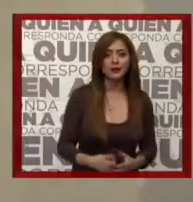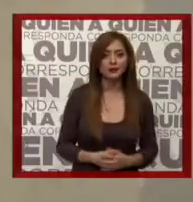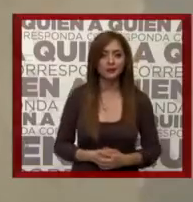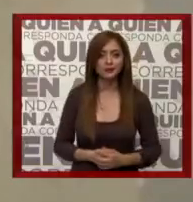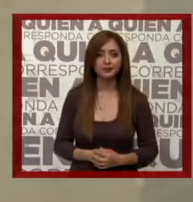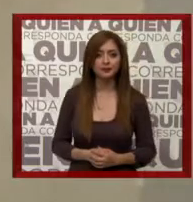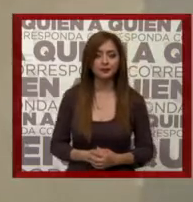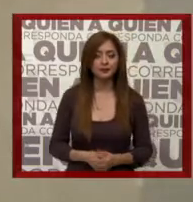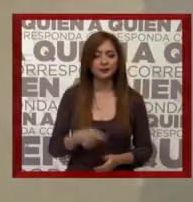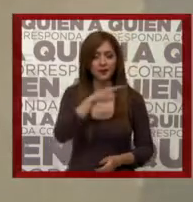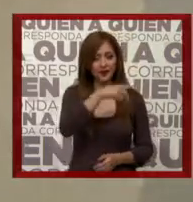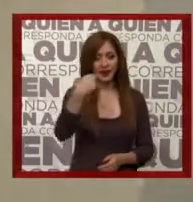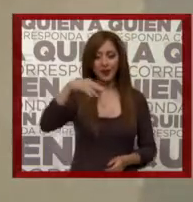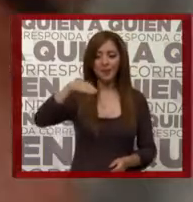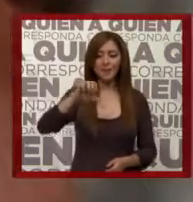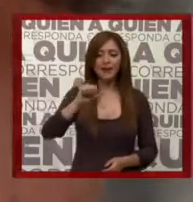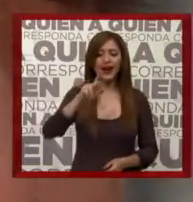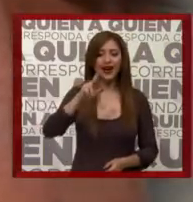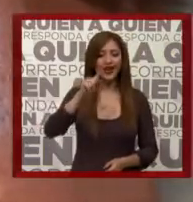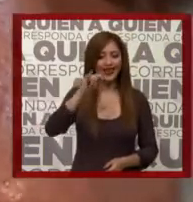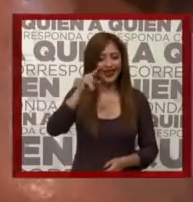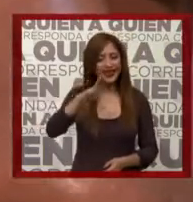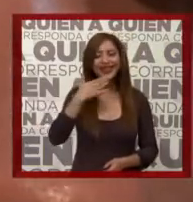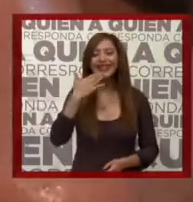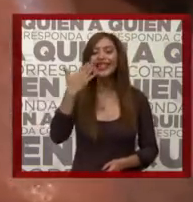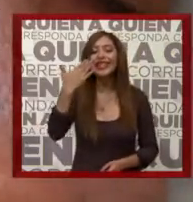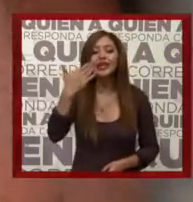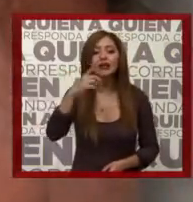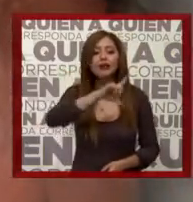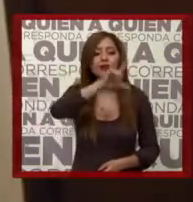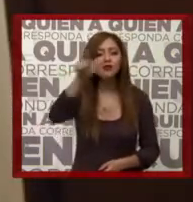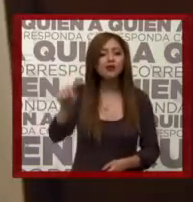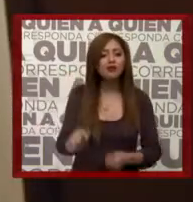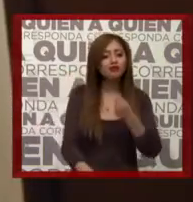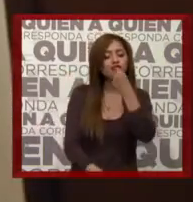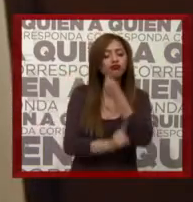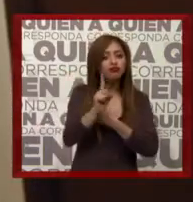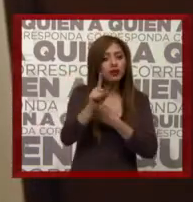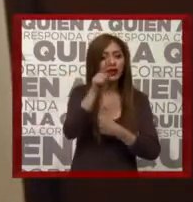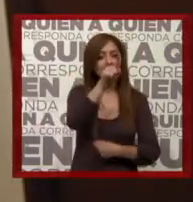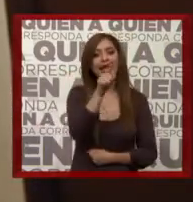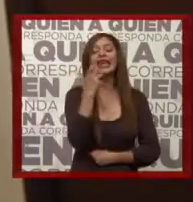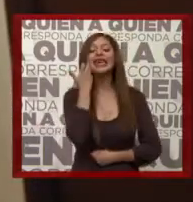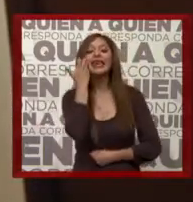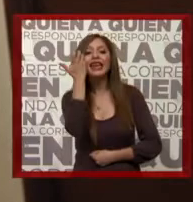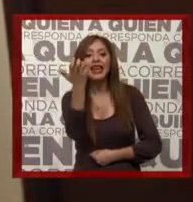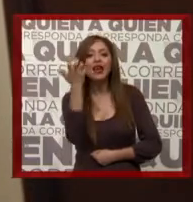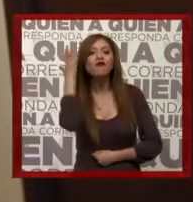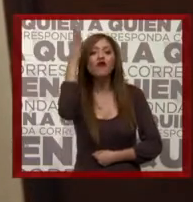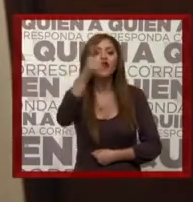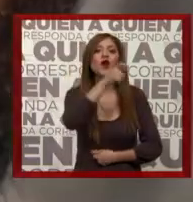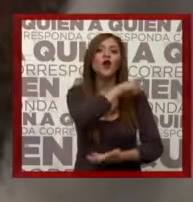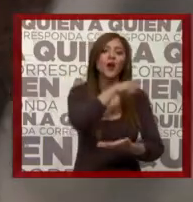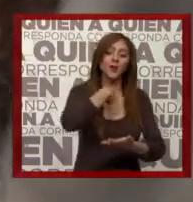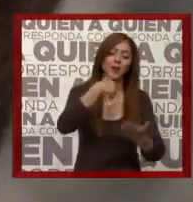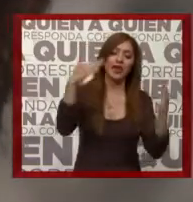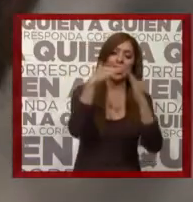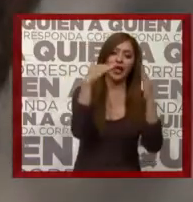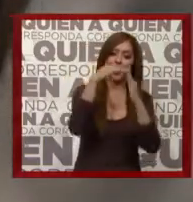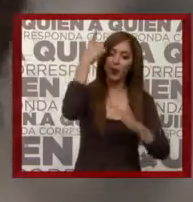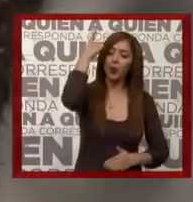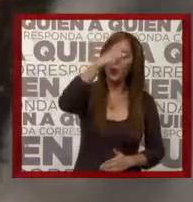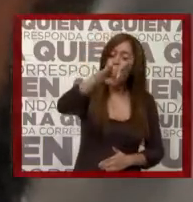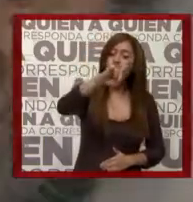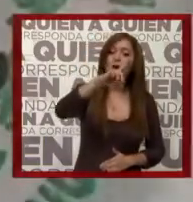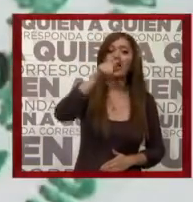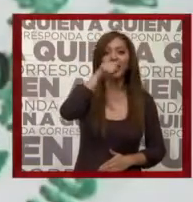El sueño de don Martín Pérez Ramírez se convirtió en una pesadilla. Su mayor ilusión era tener casa propia. Buscó